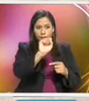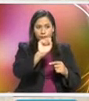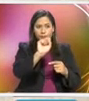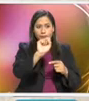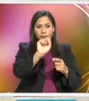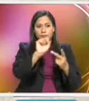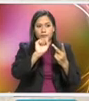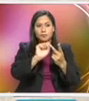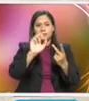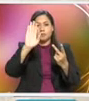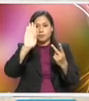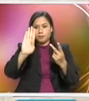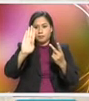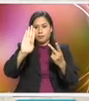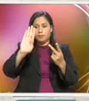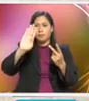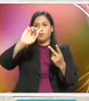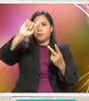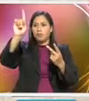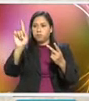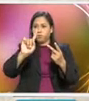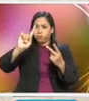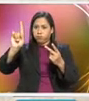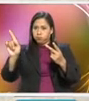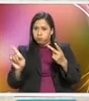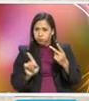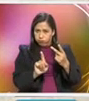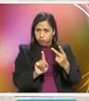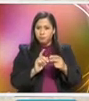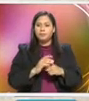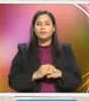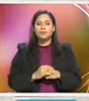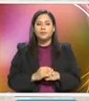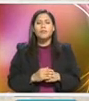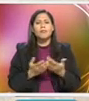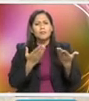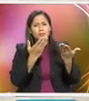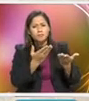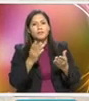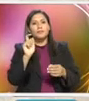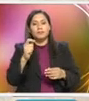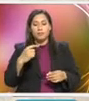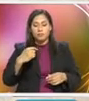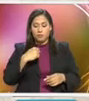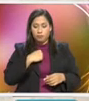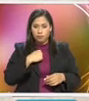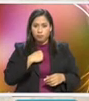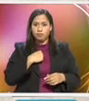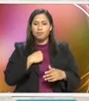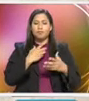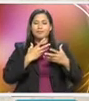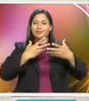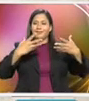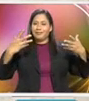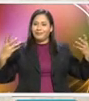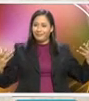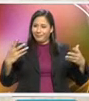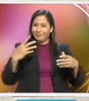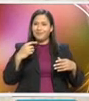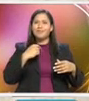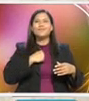a ver en la B. Okay. ¿Qué es lo que nos está diciendo? Esta reafirmación del yo, del ser grande, nos habla mucho